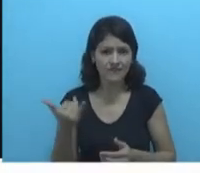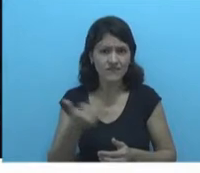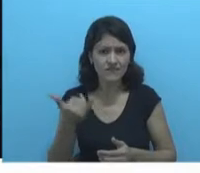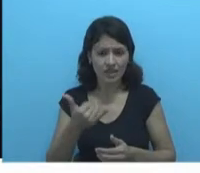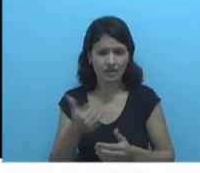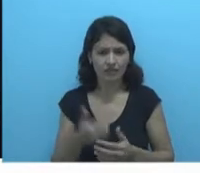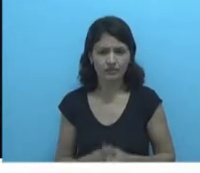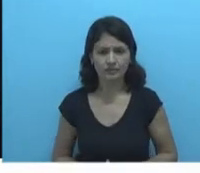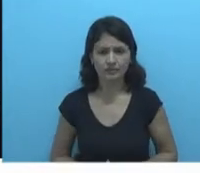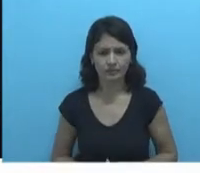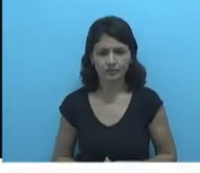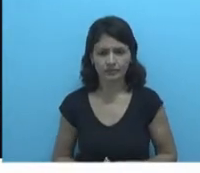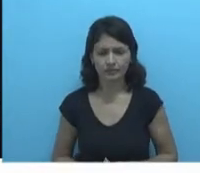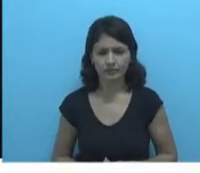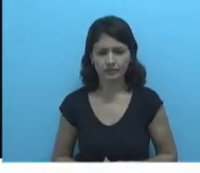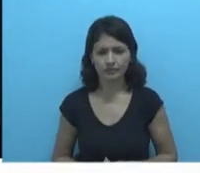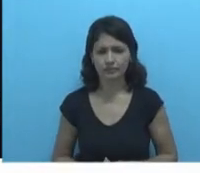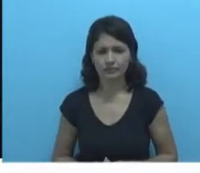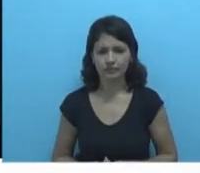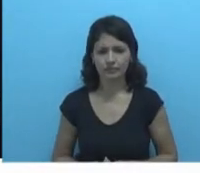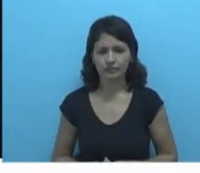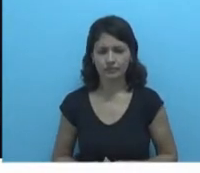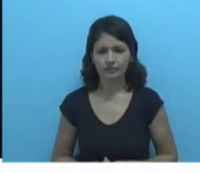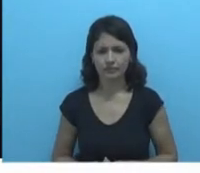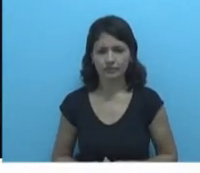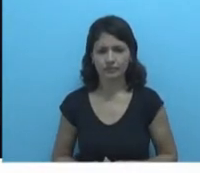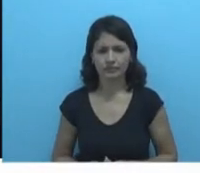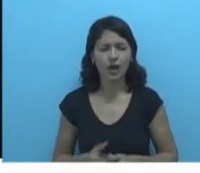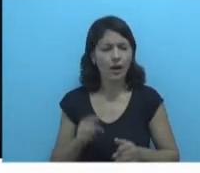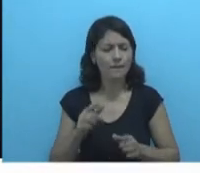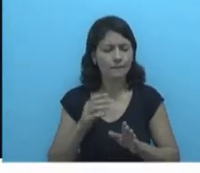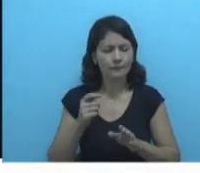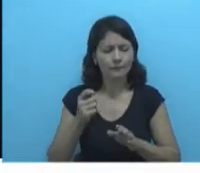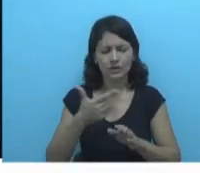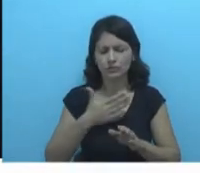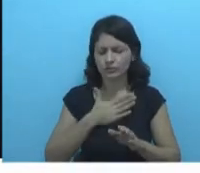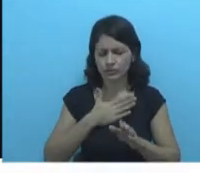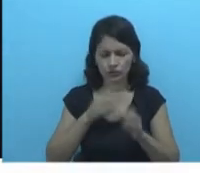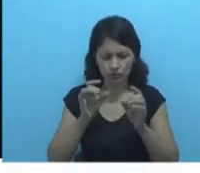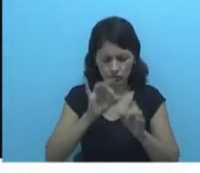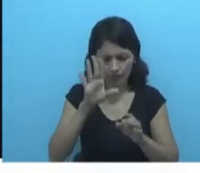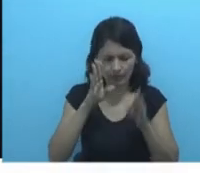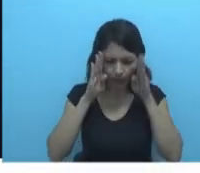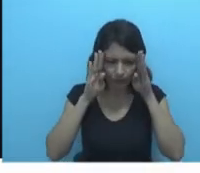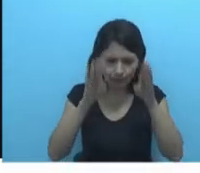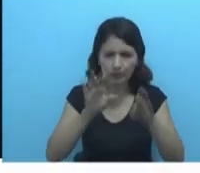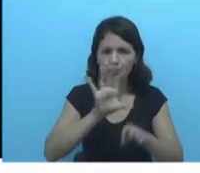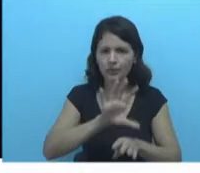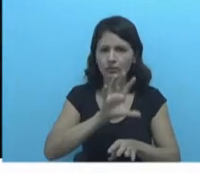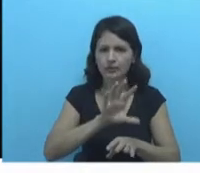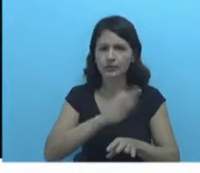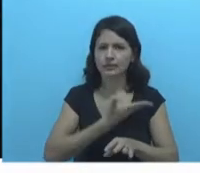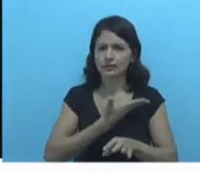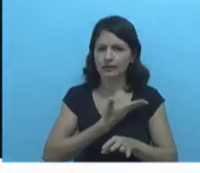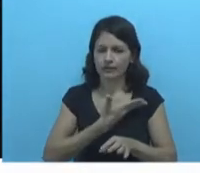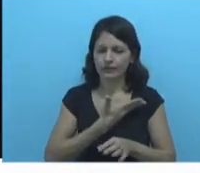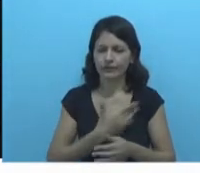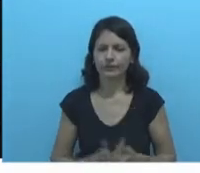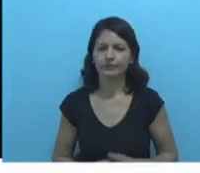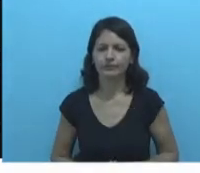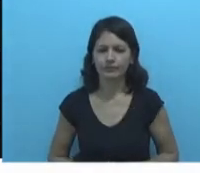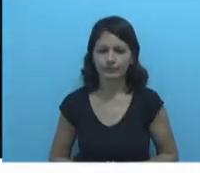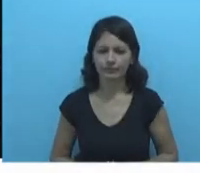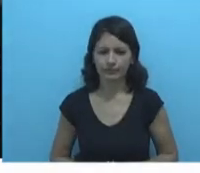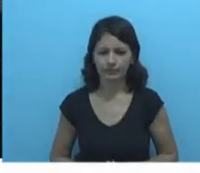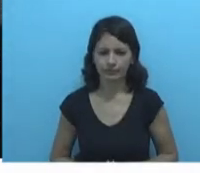no comprometer un montón de lugares que desde siempre han utilizado este oxígeno que